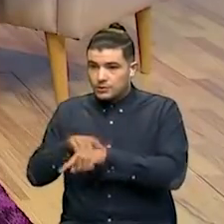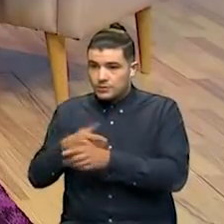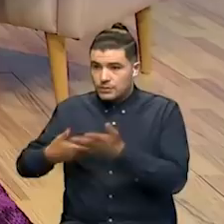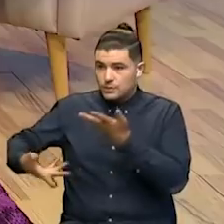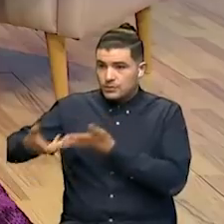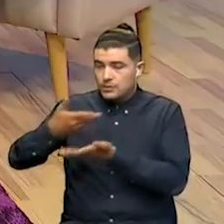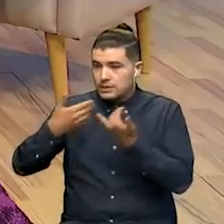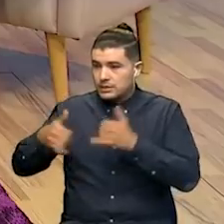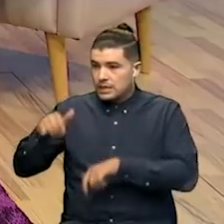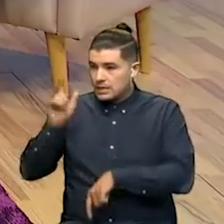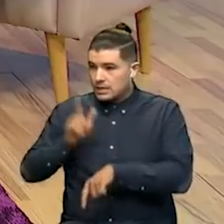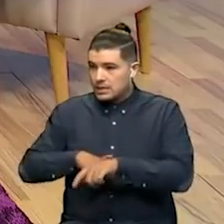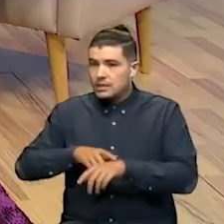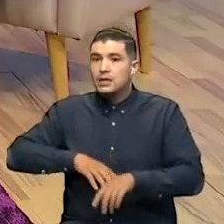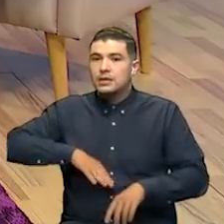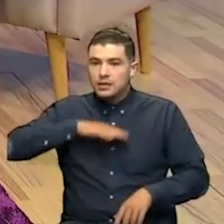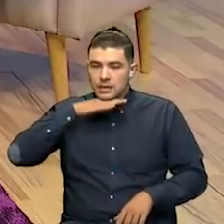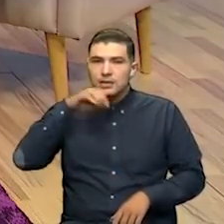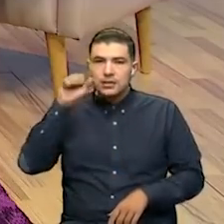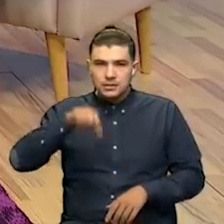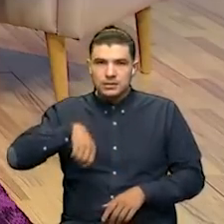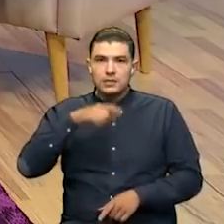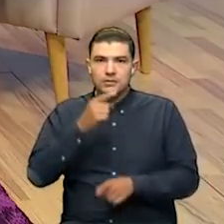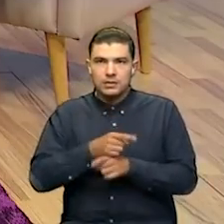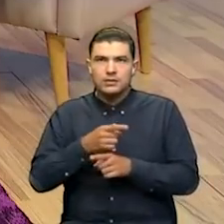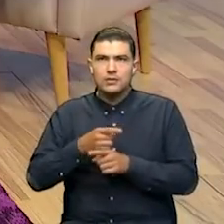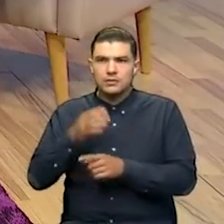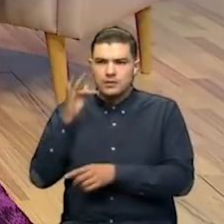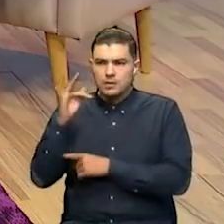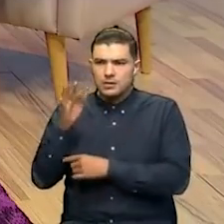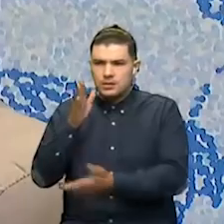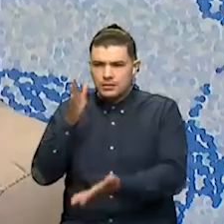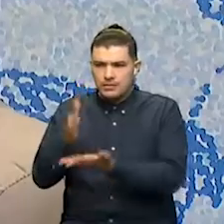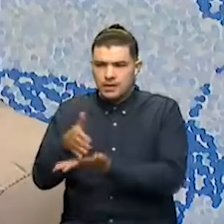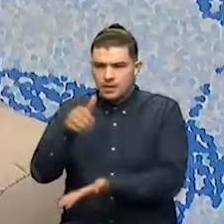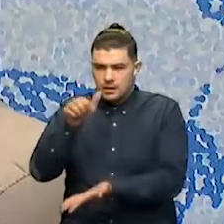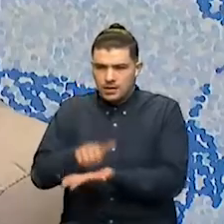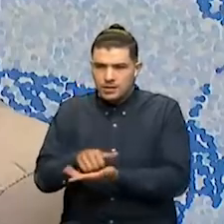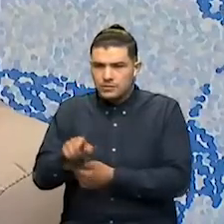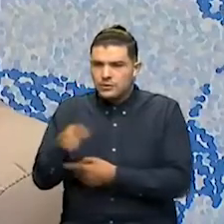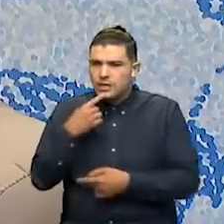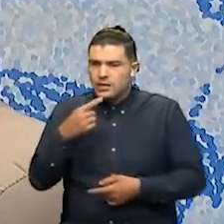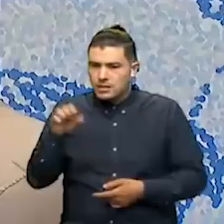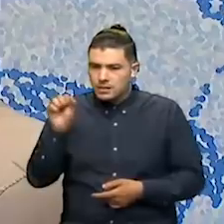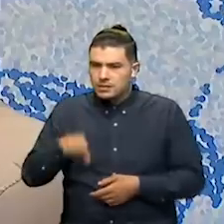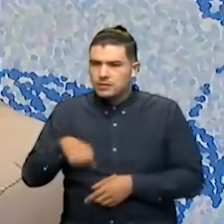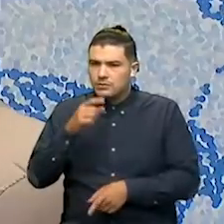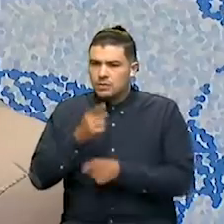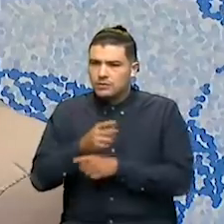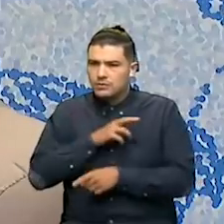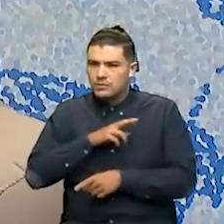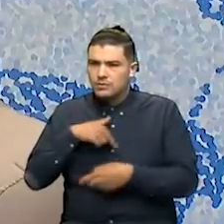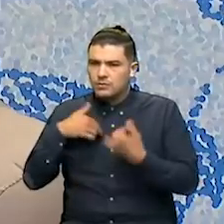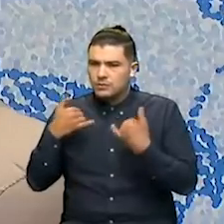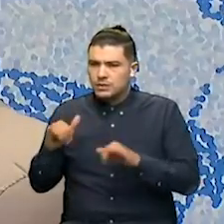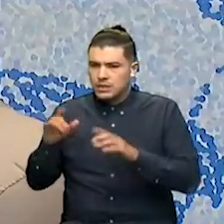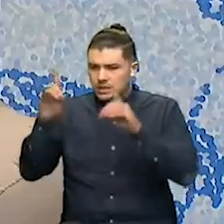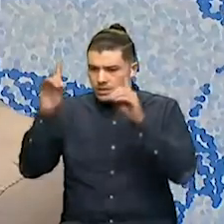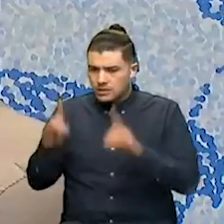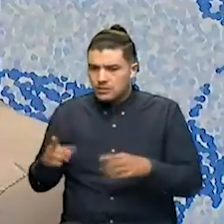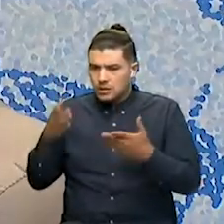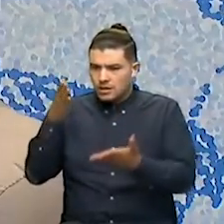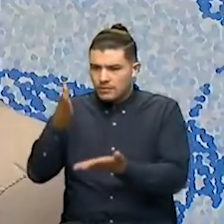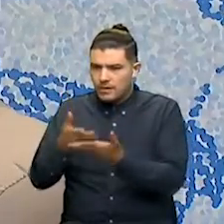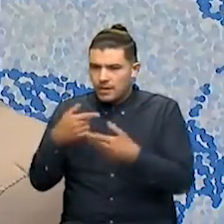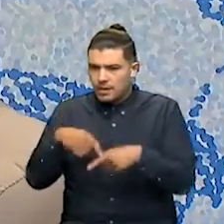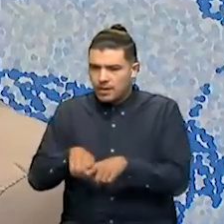conviviendo es suficiente. Que es con la declaración extrajuicio, donde ellos van donde un notario, le dicen que entre los dos han decidido conformar una sociedad,